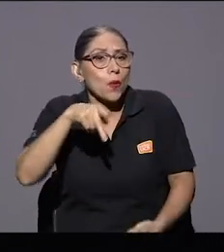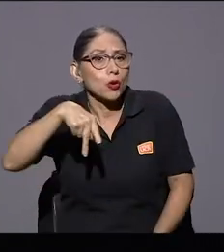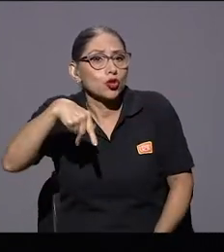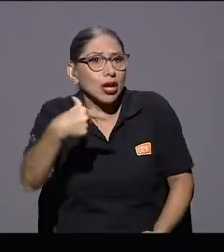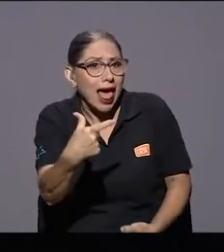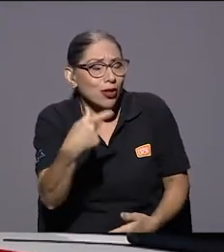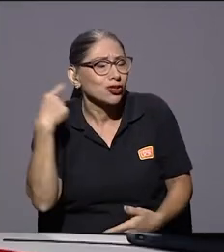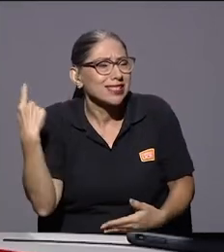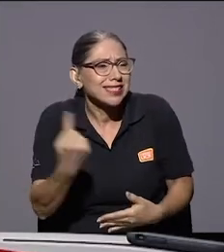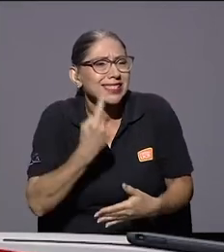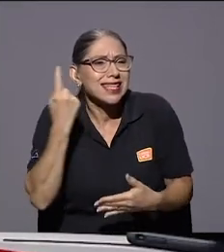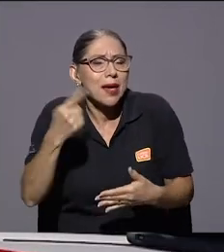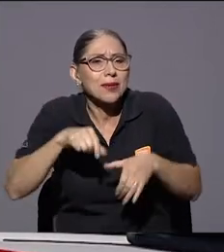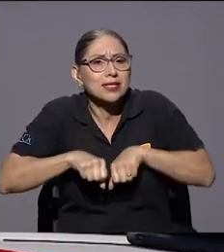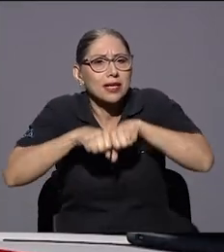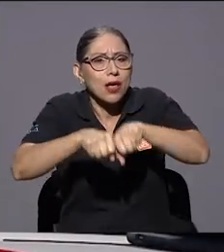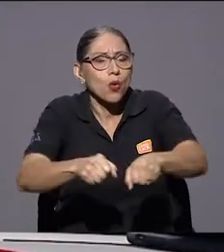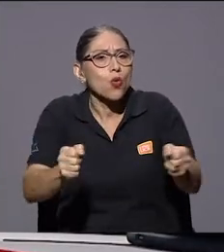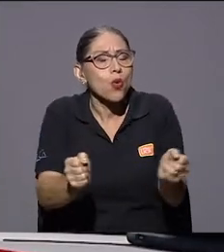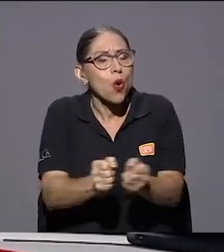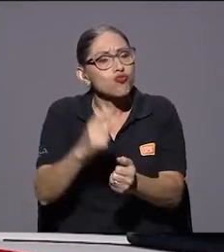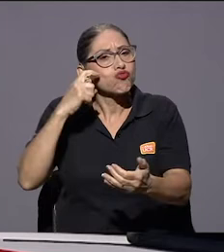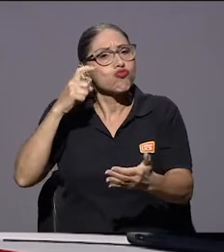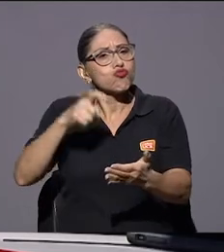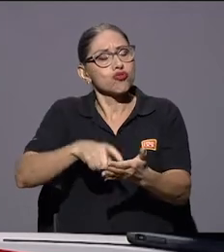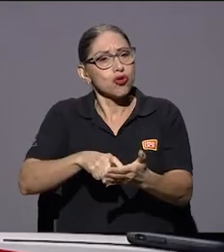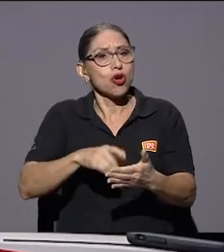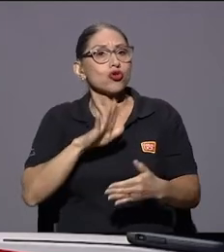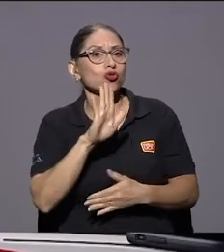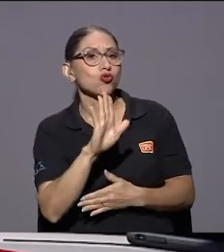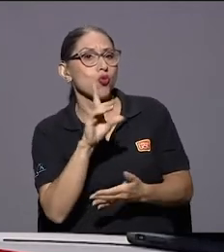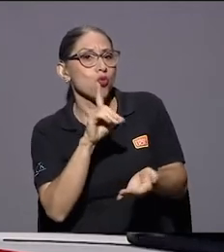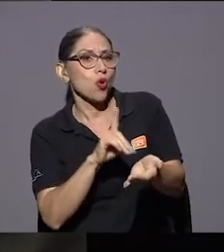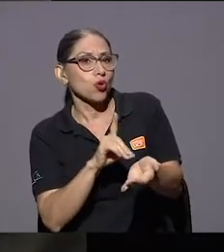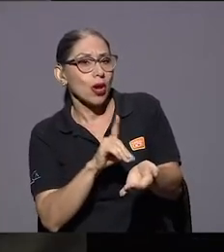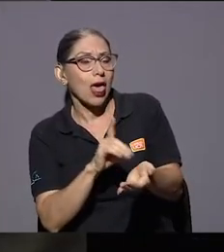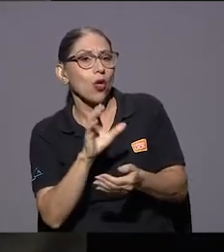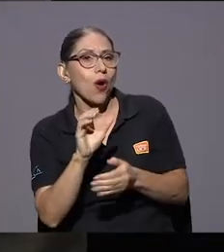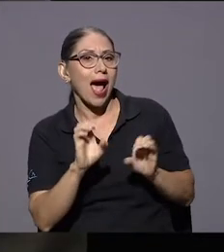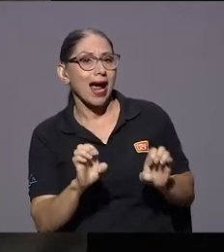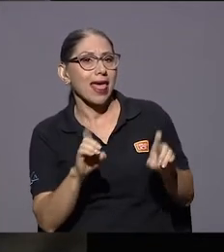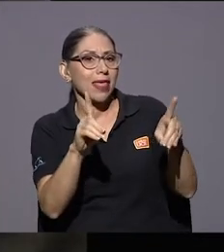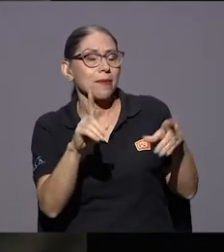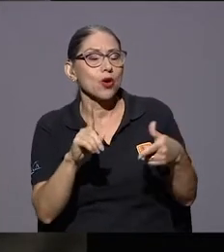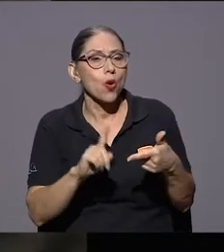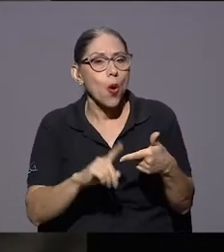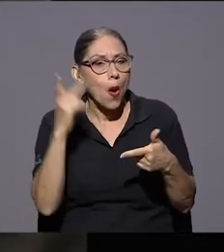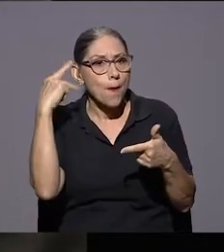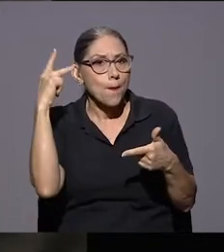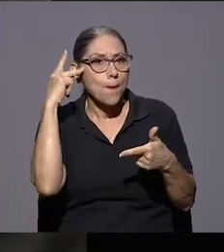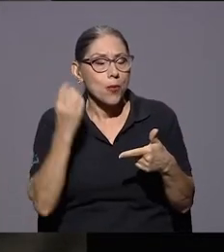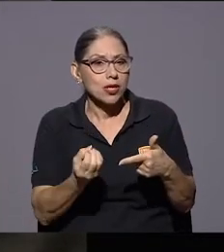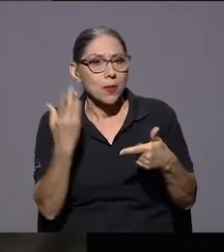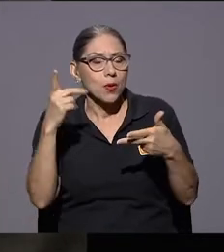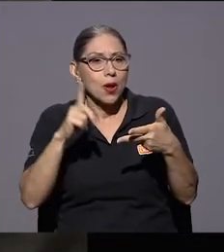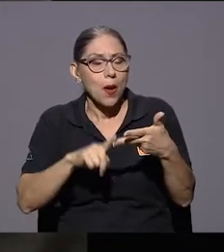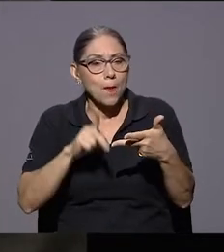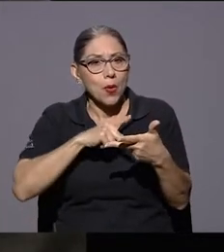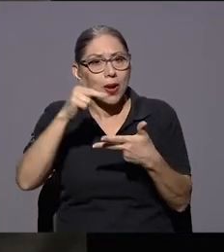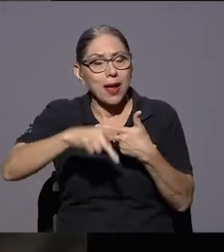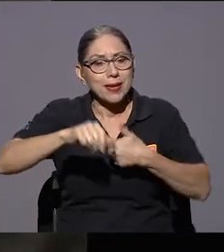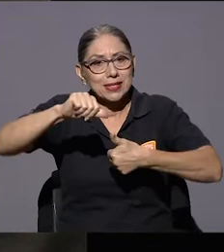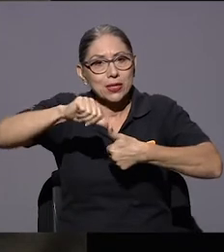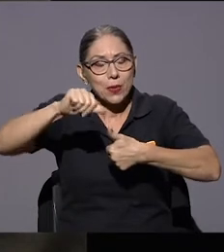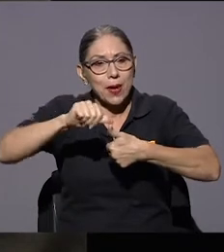con honores en su doctorado académico en política pública, y por supuesto en su programa centroamericano de maestría en